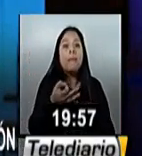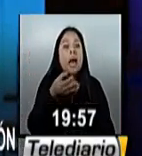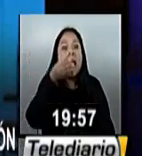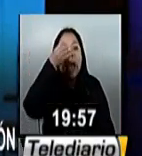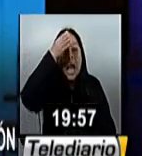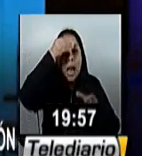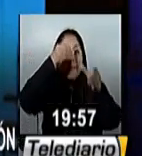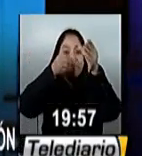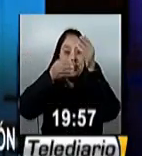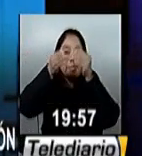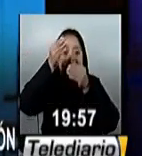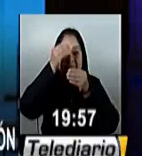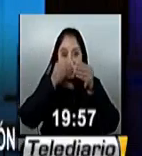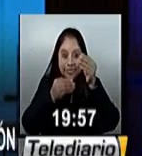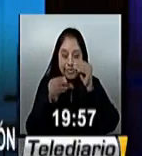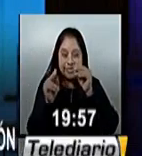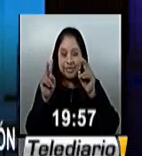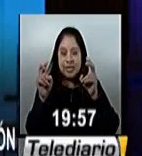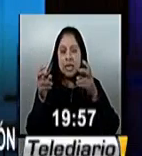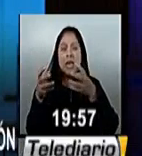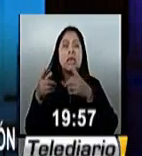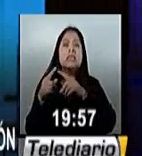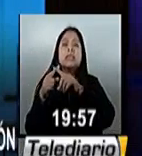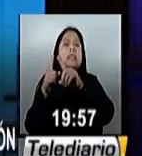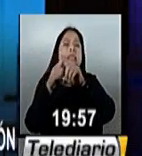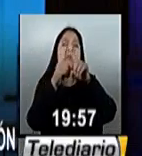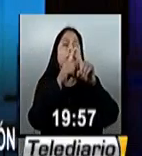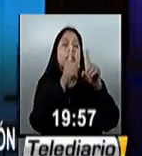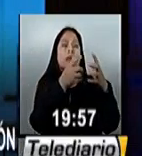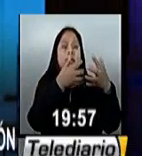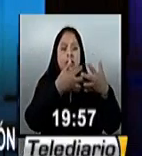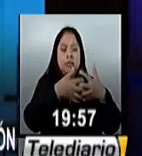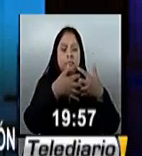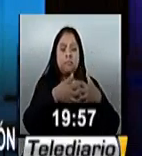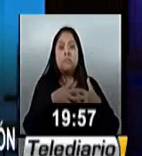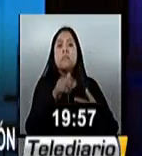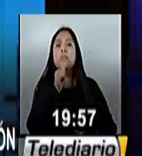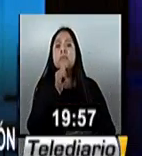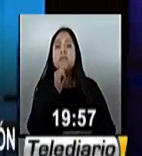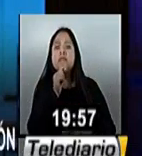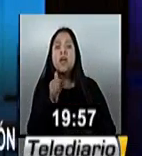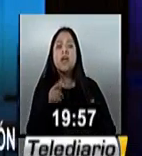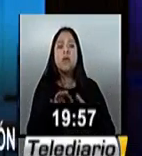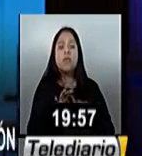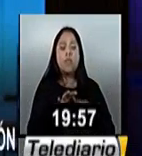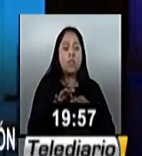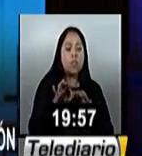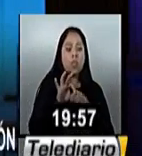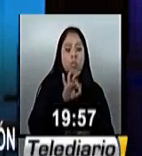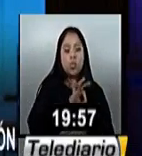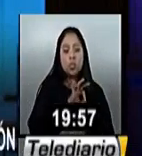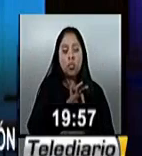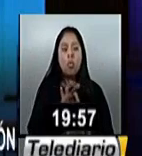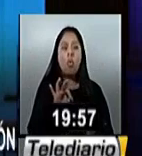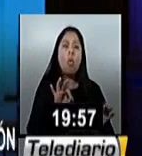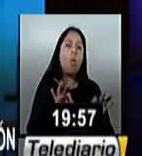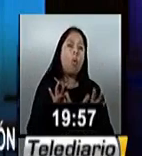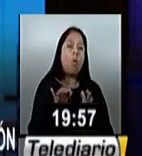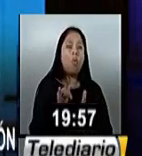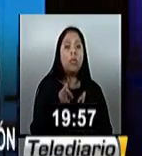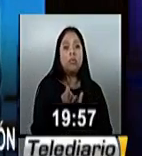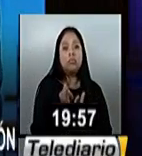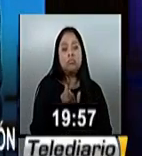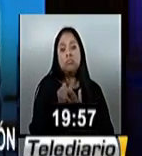diversidad de empresas privadas organizaciones sociales o instituciones públicas